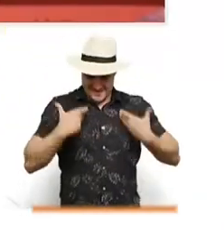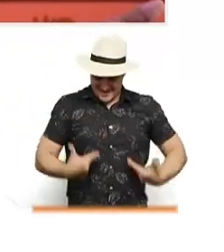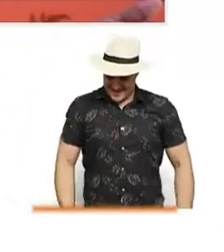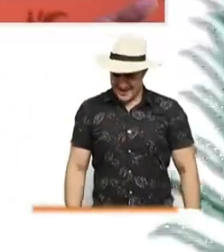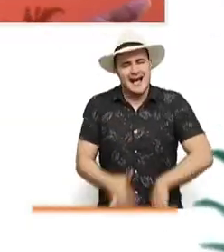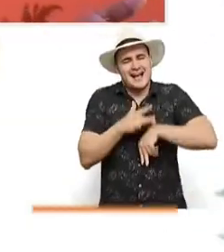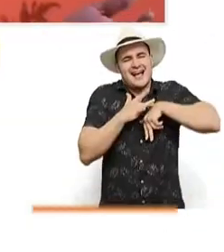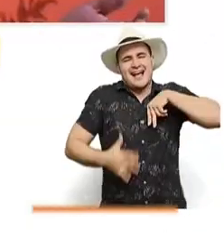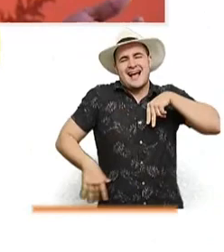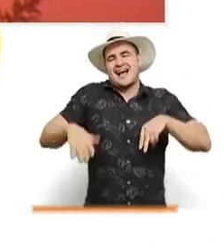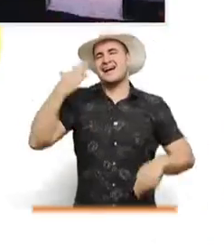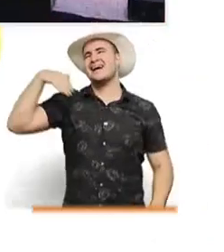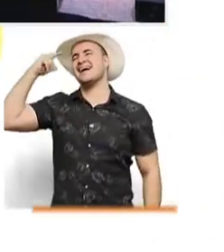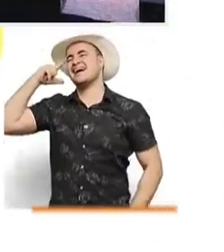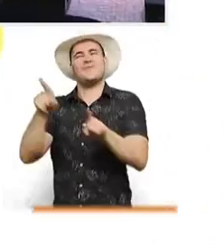y Eva.